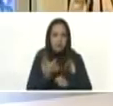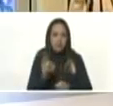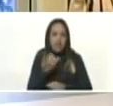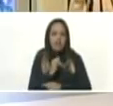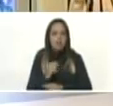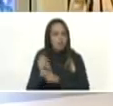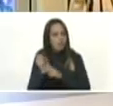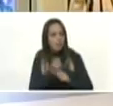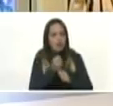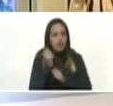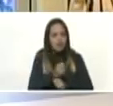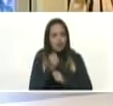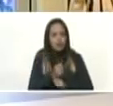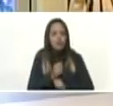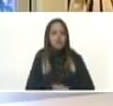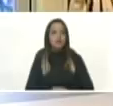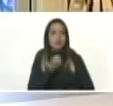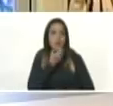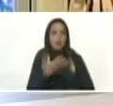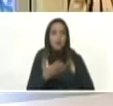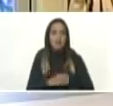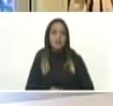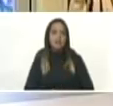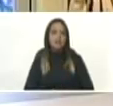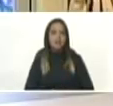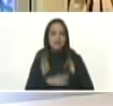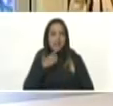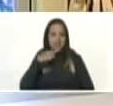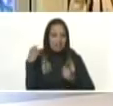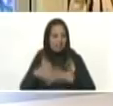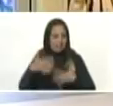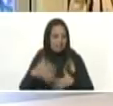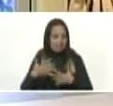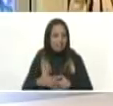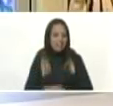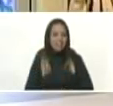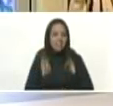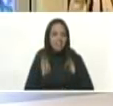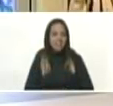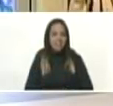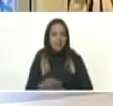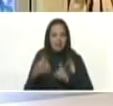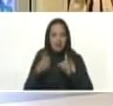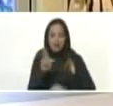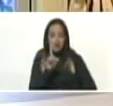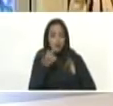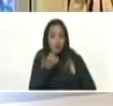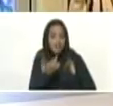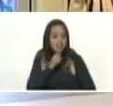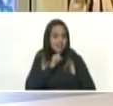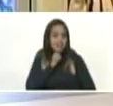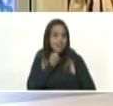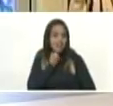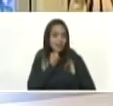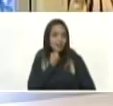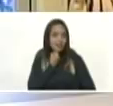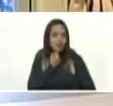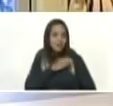estar bueno el programa de Diosdado. Lleva picante, me dijo. Estuvimos hablando. No voy a decir los secretos que me confesó de lo que